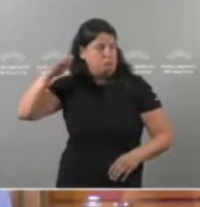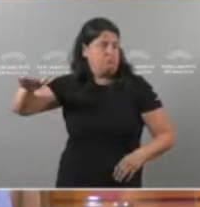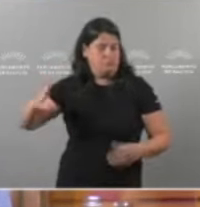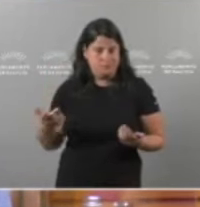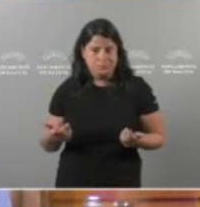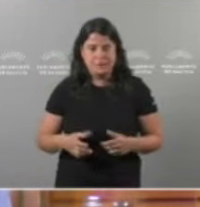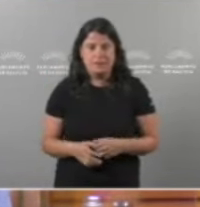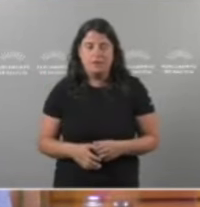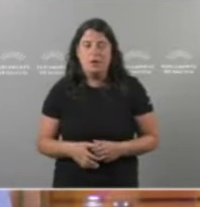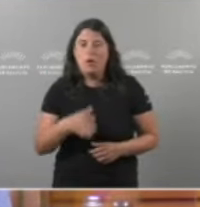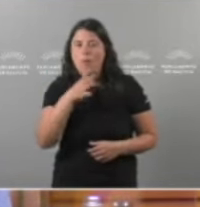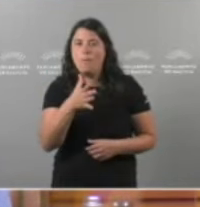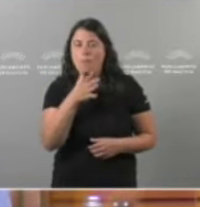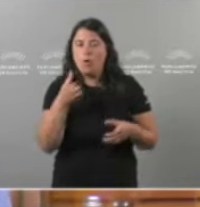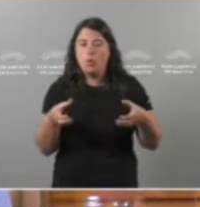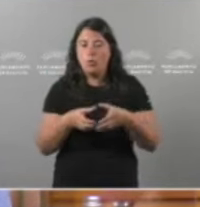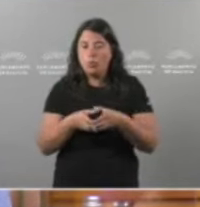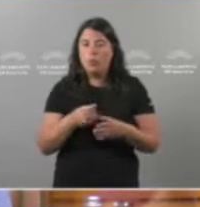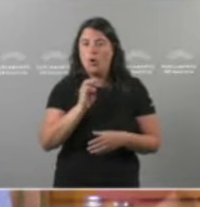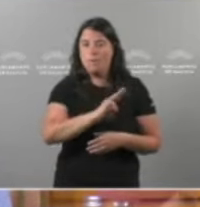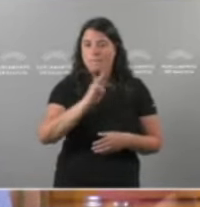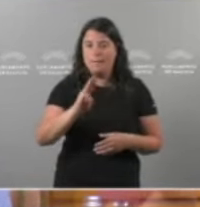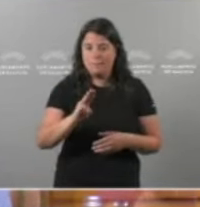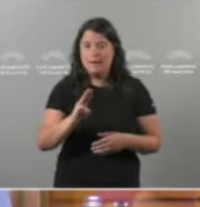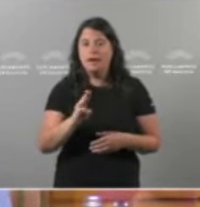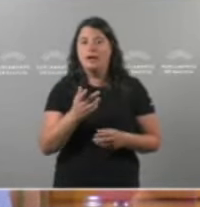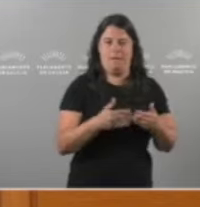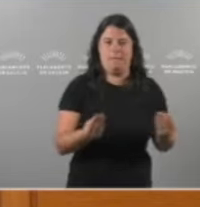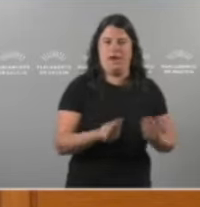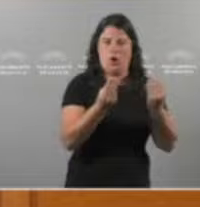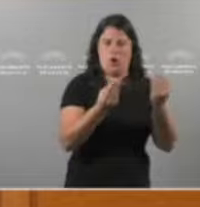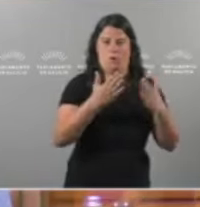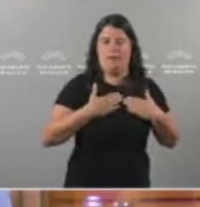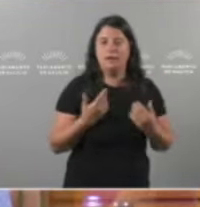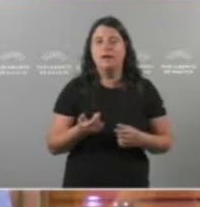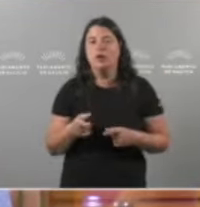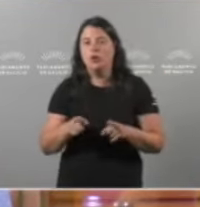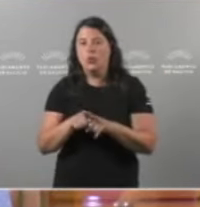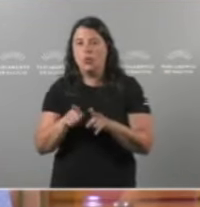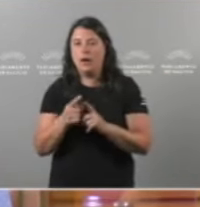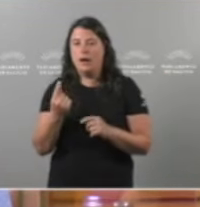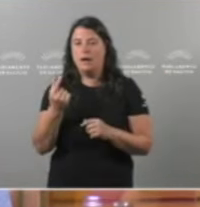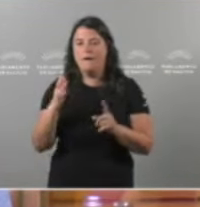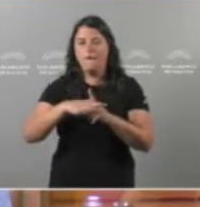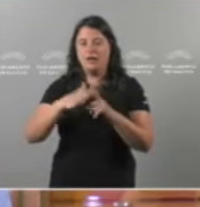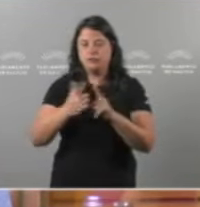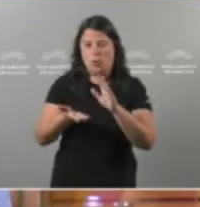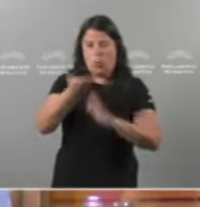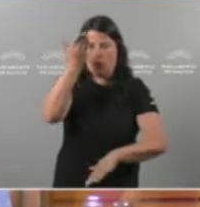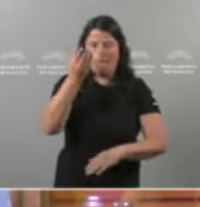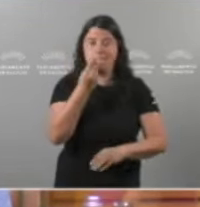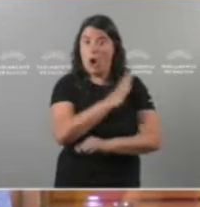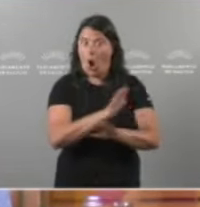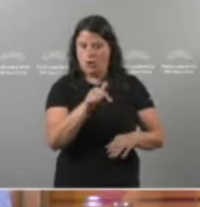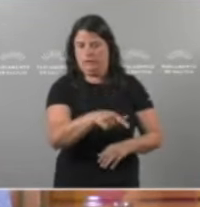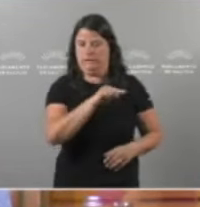Porque o Partido Popular está instalado no canto peor, mellor. Canto máis suba a factura da luz, mellor para o